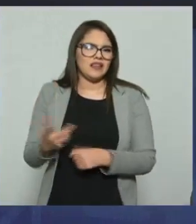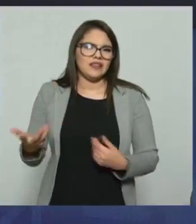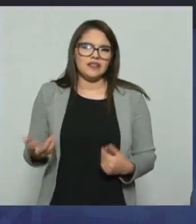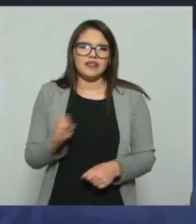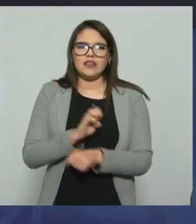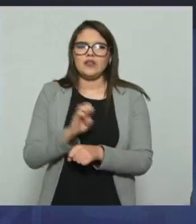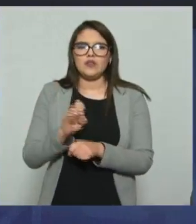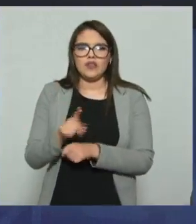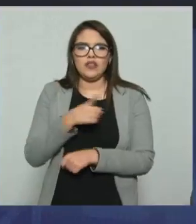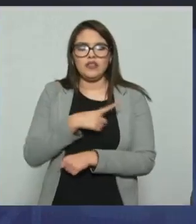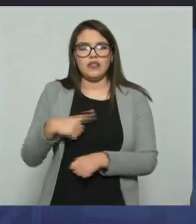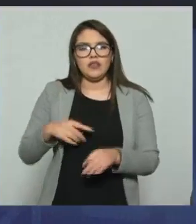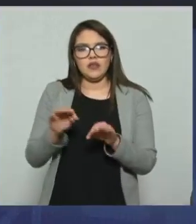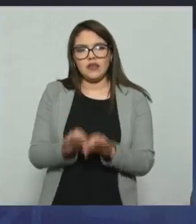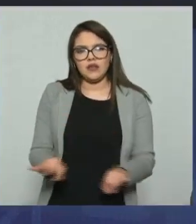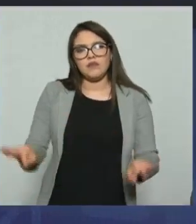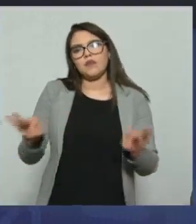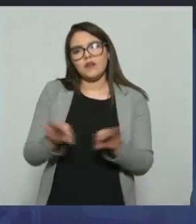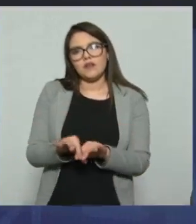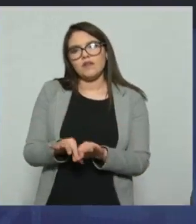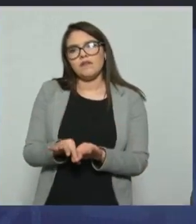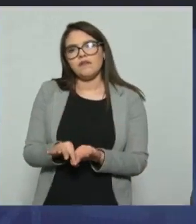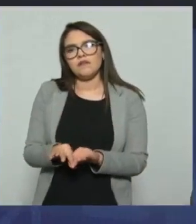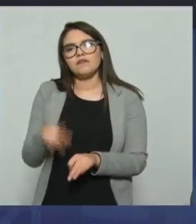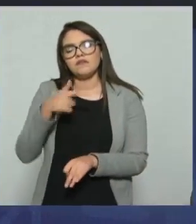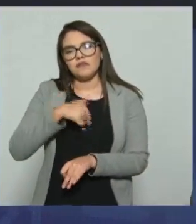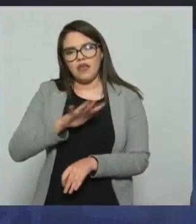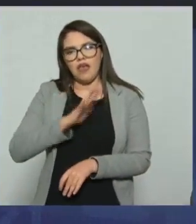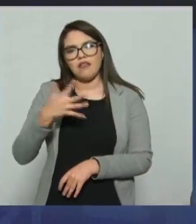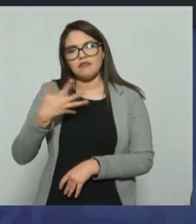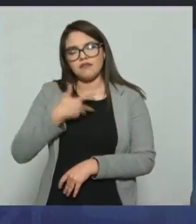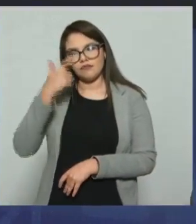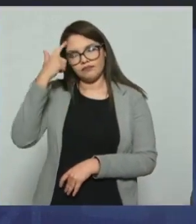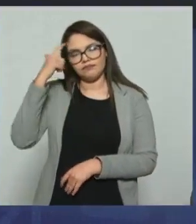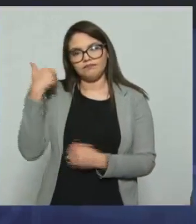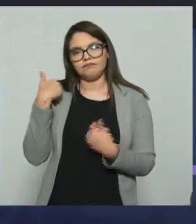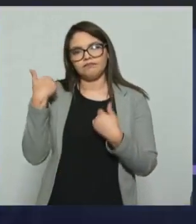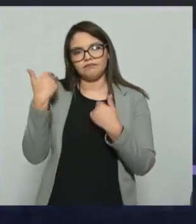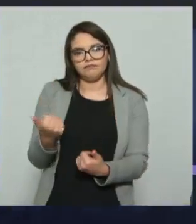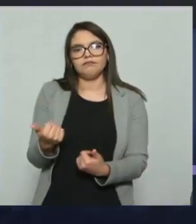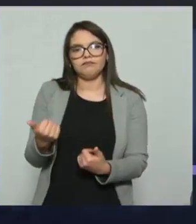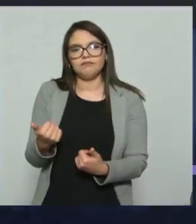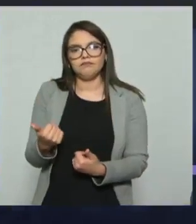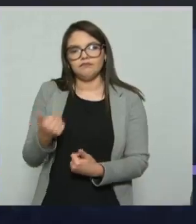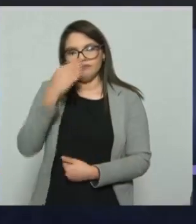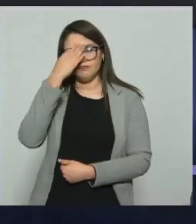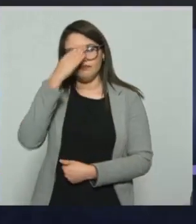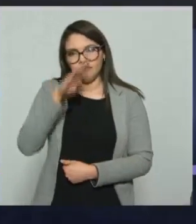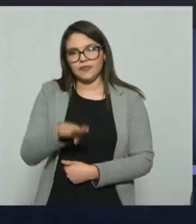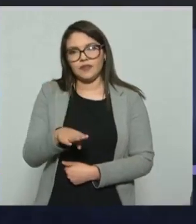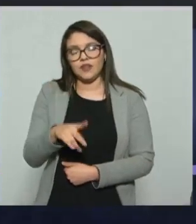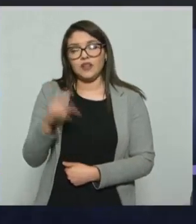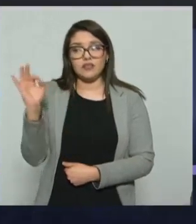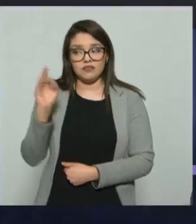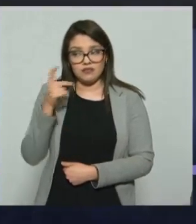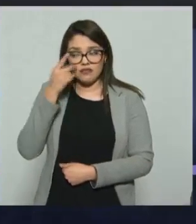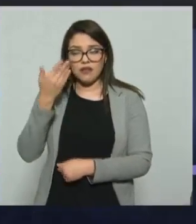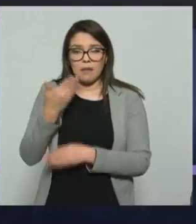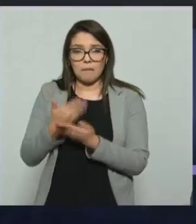lo importante es que estamos conscientes. Déjame decirte, Mariana,